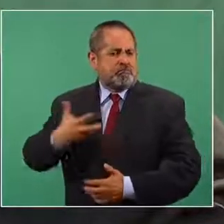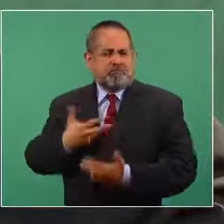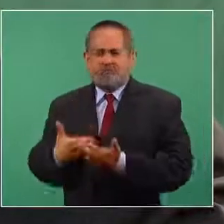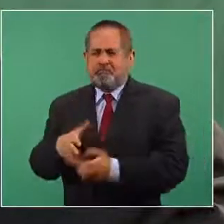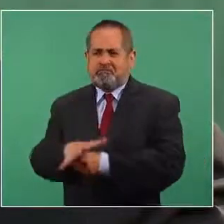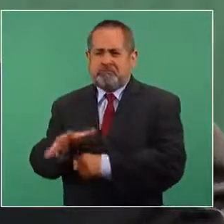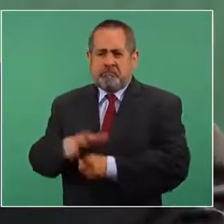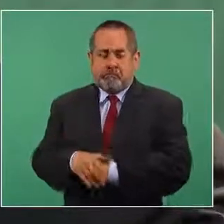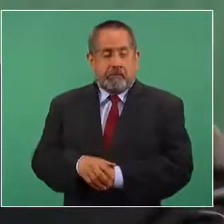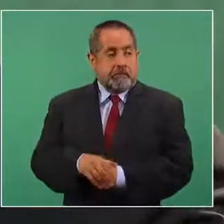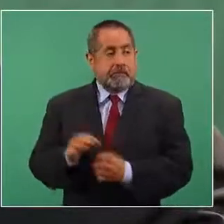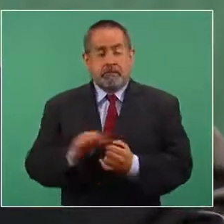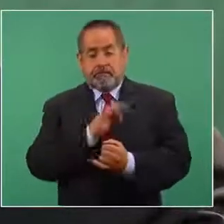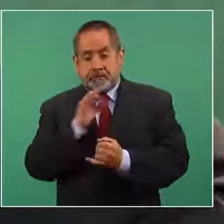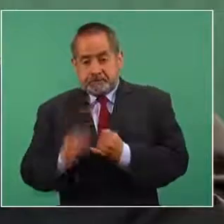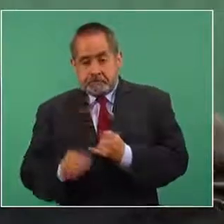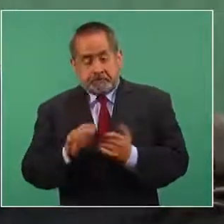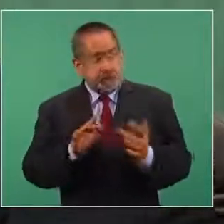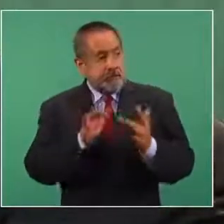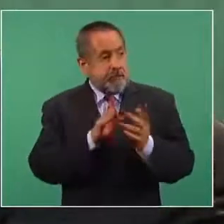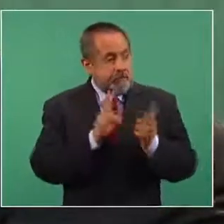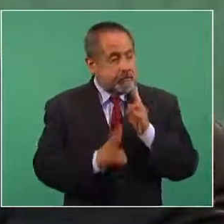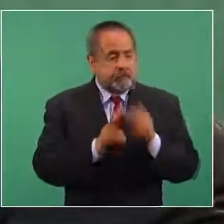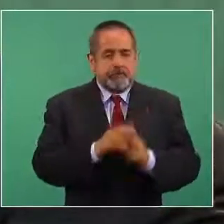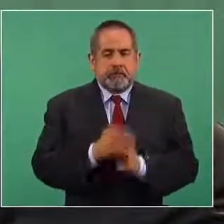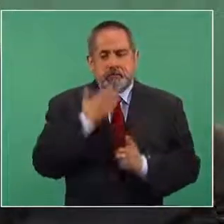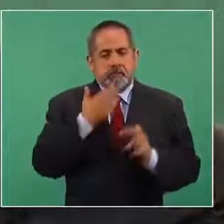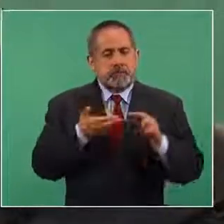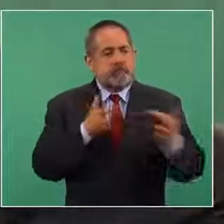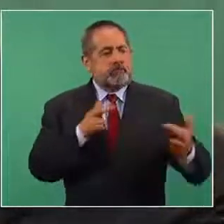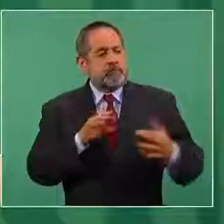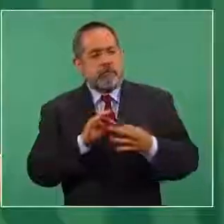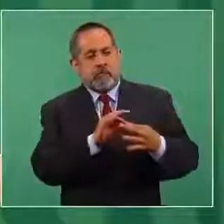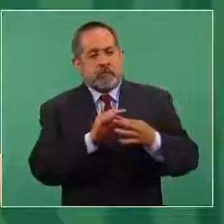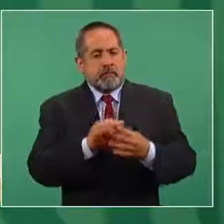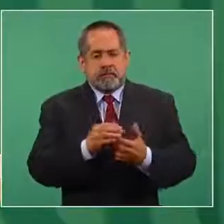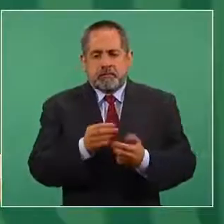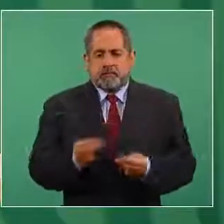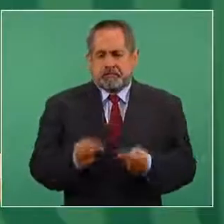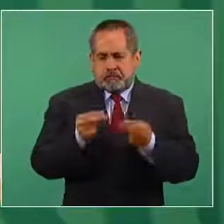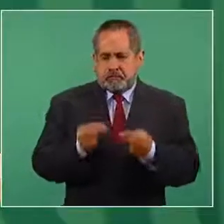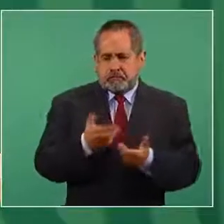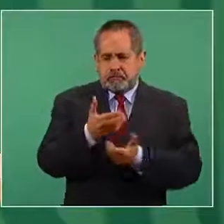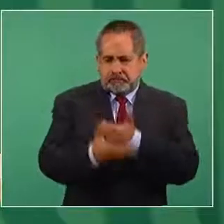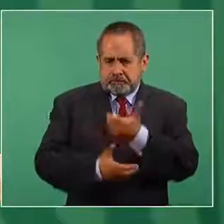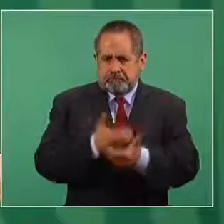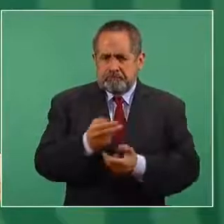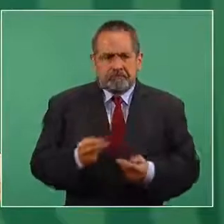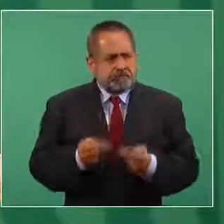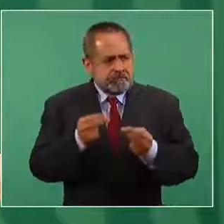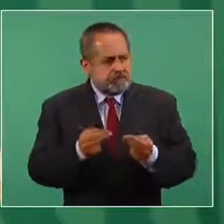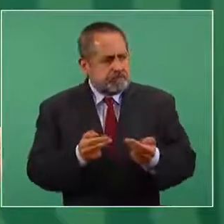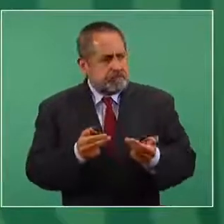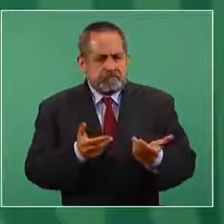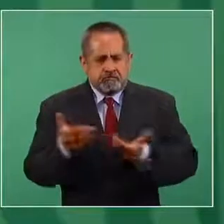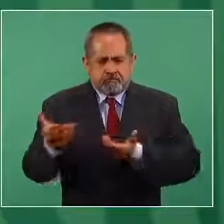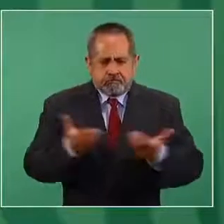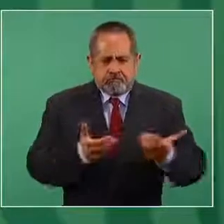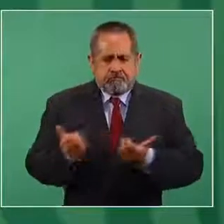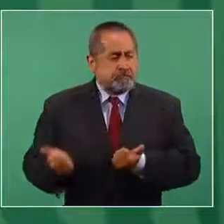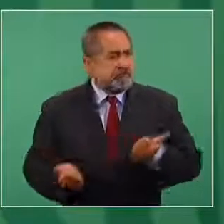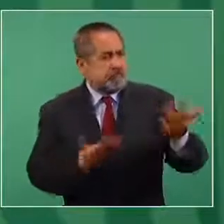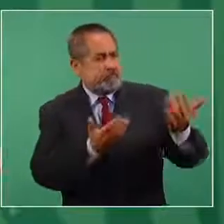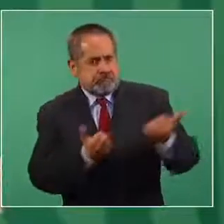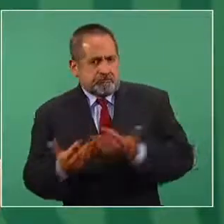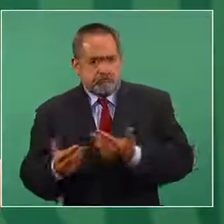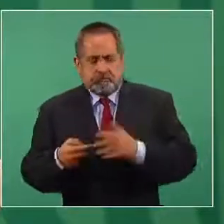Y por último, la relación comercial para fortalecer